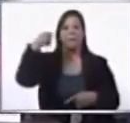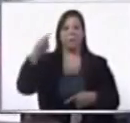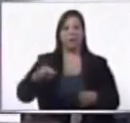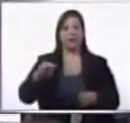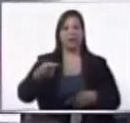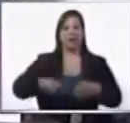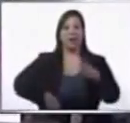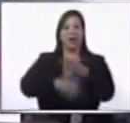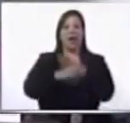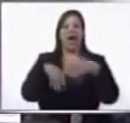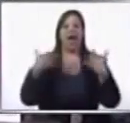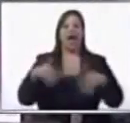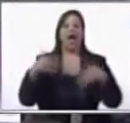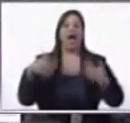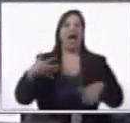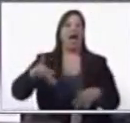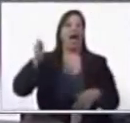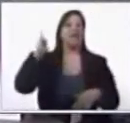hay mañana.